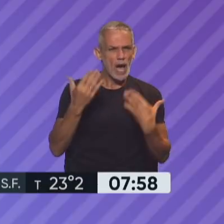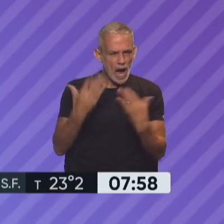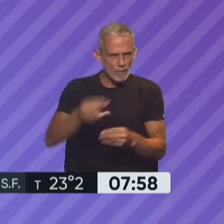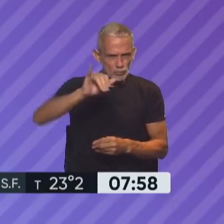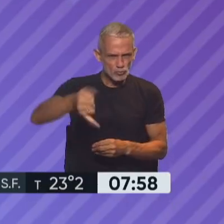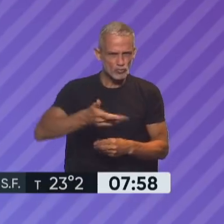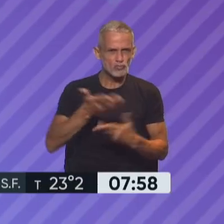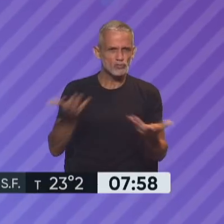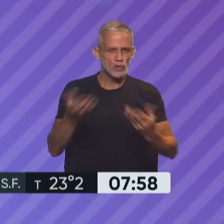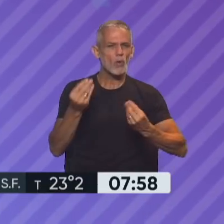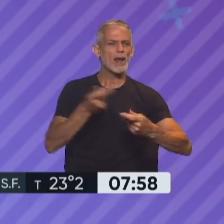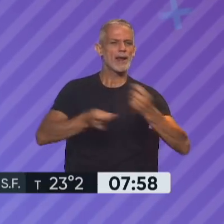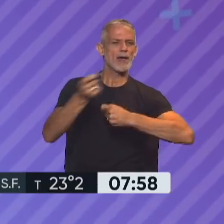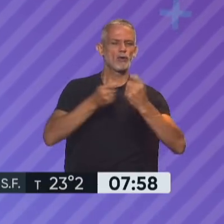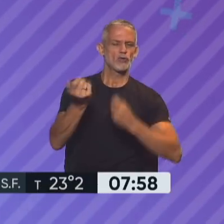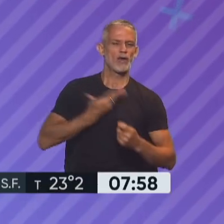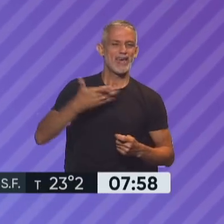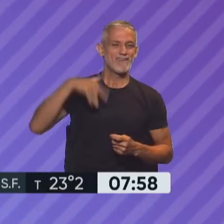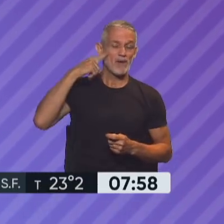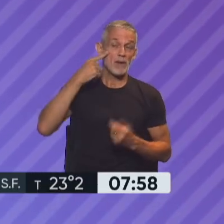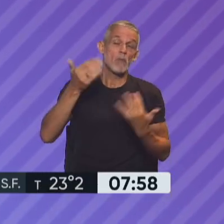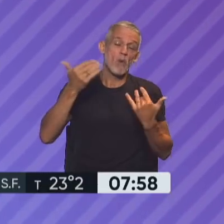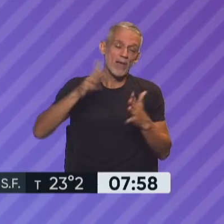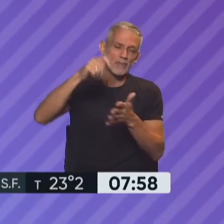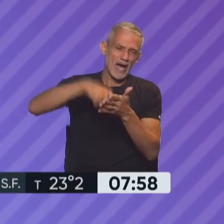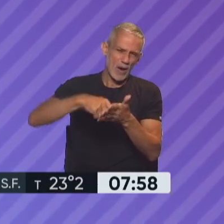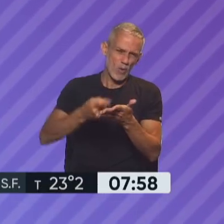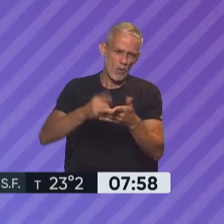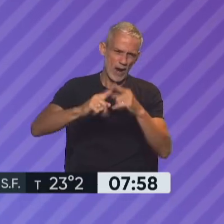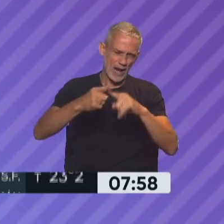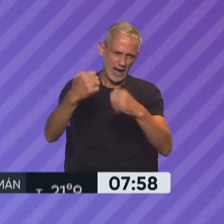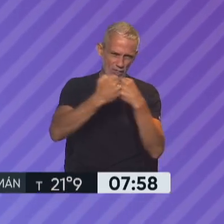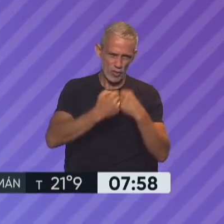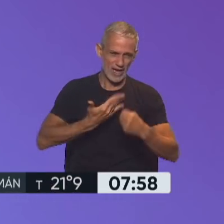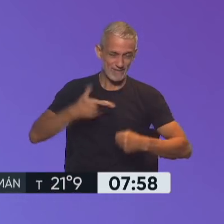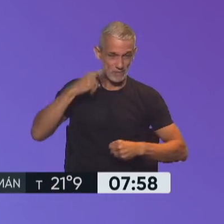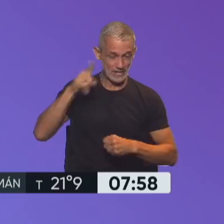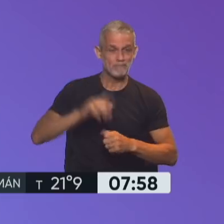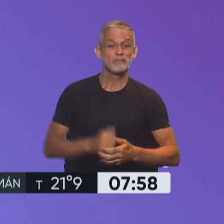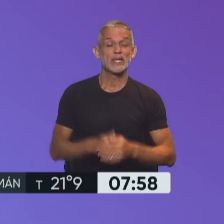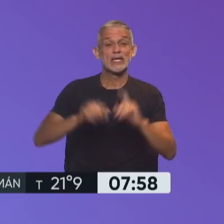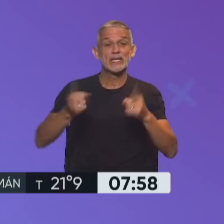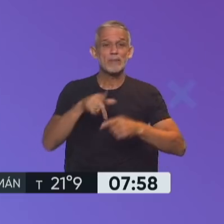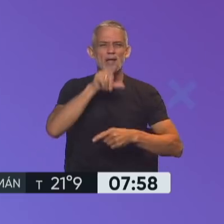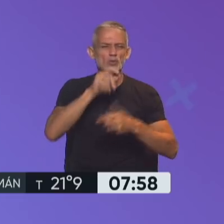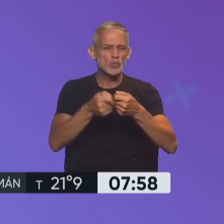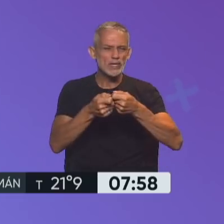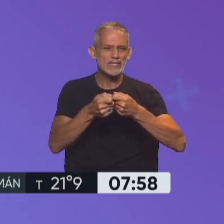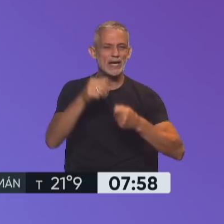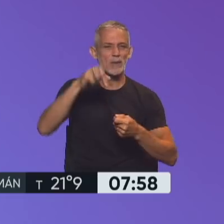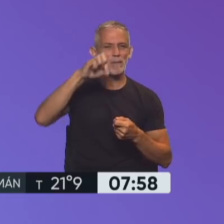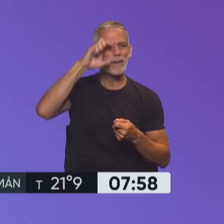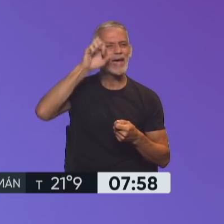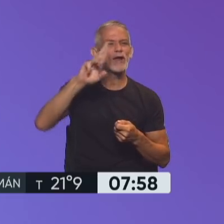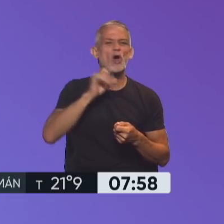abiertamente la negociación y el posible acuerdo con el fondo monetario internacional también a través de su cuenta de 'twitter' omar perotti el